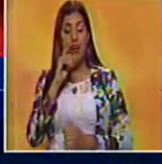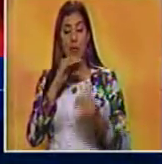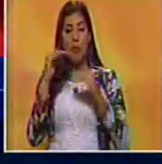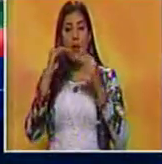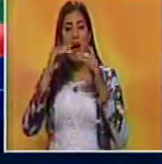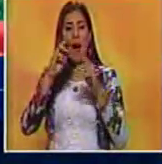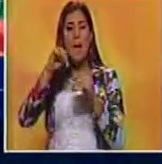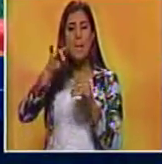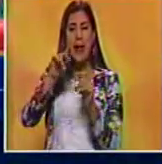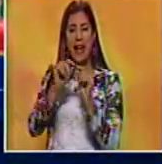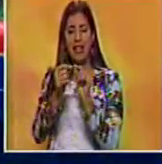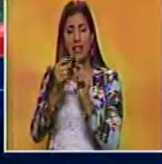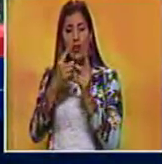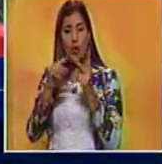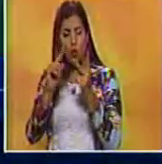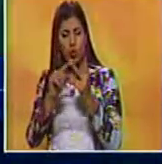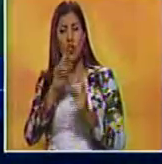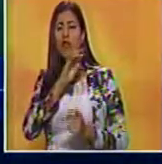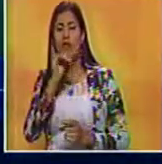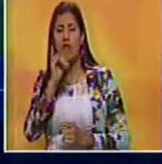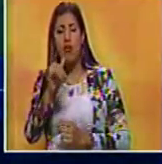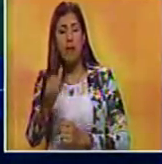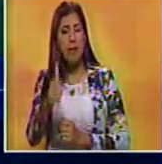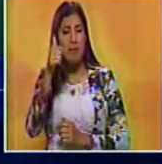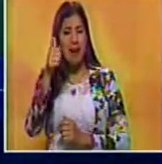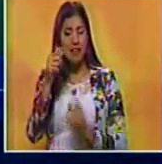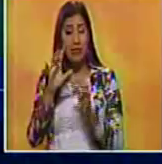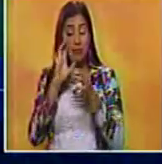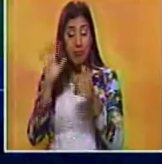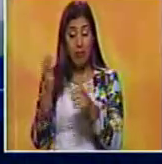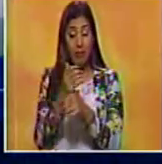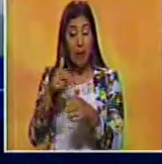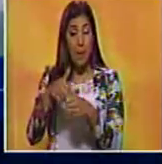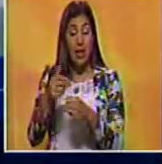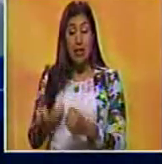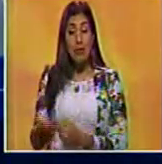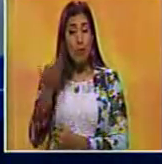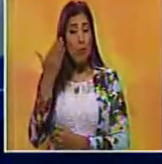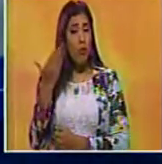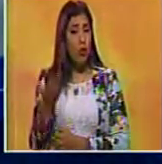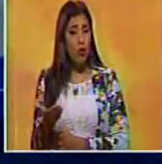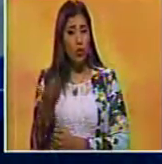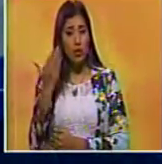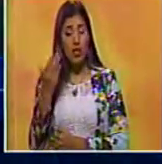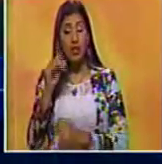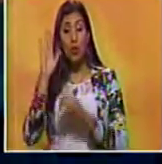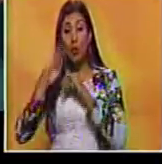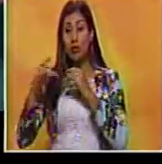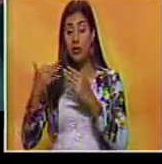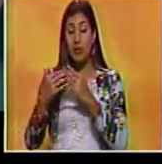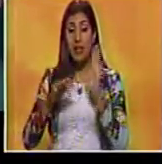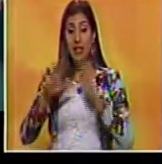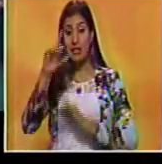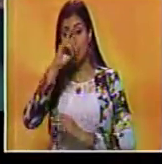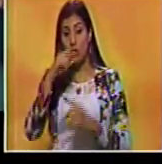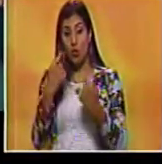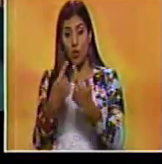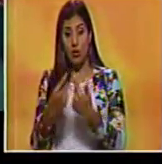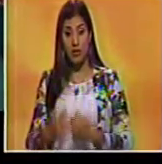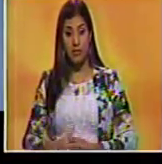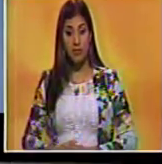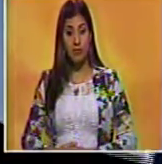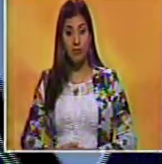de Manic y Mulach, considerados uno de los hallazgos petroleros más importantes de los últimos 15 años en la zona.